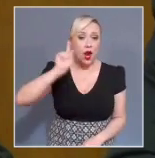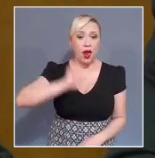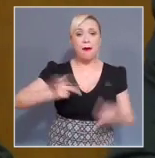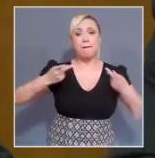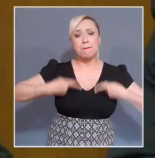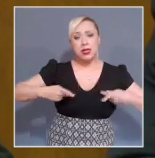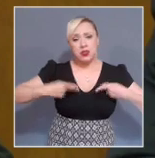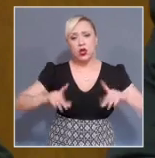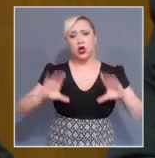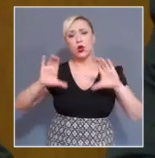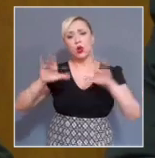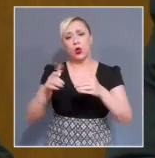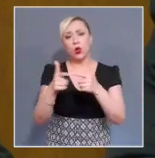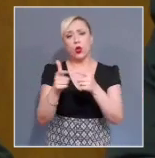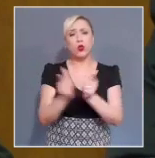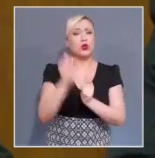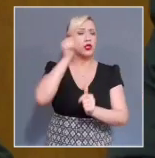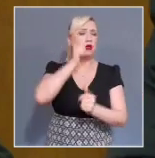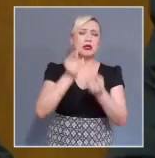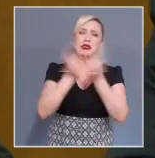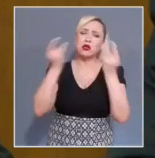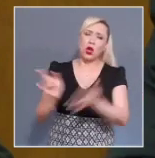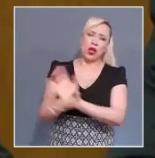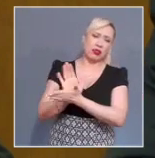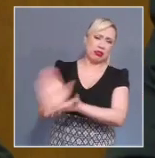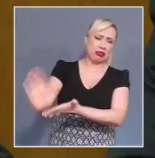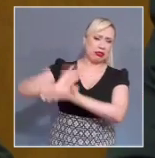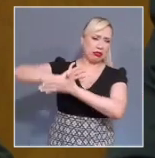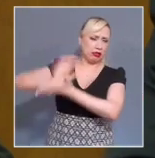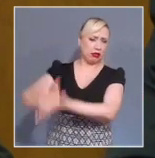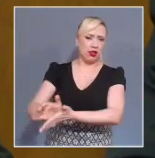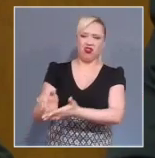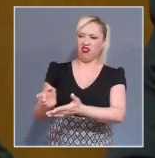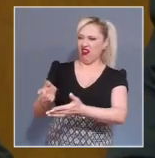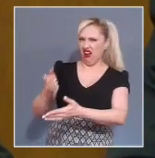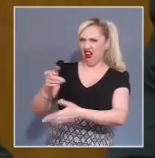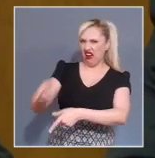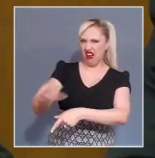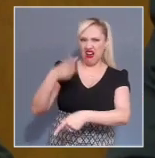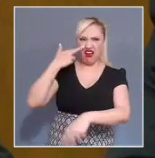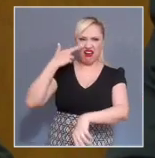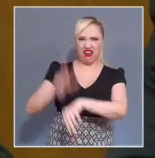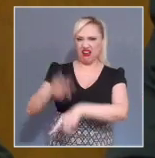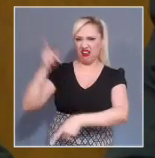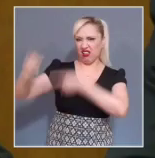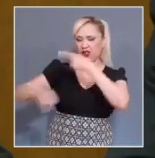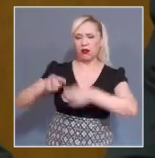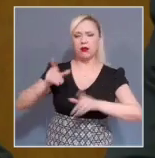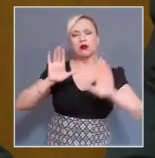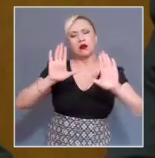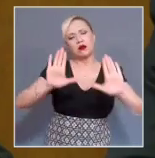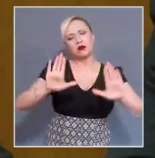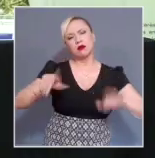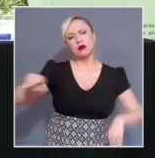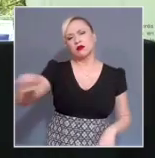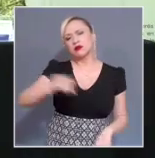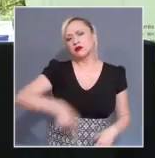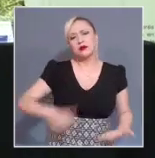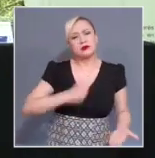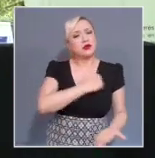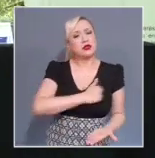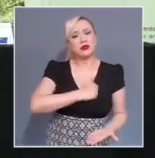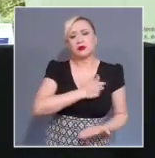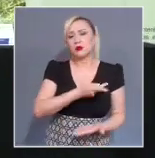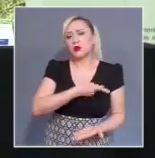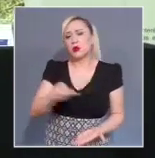han sido históricamente marginados y criminalizados, que viven en desventaja por las condiciones estructurales de desigualdad. Por